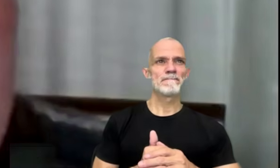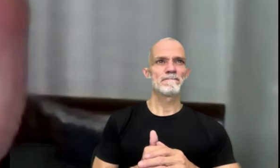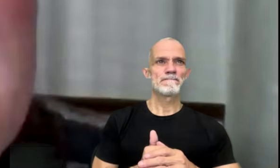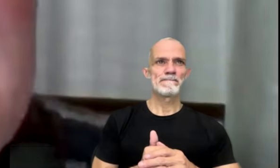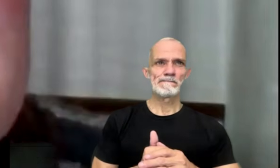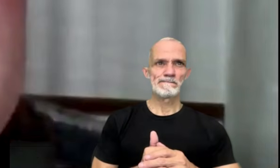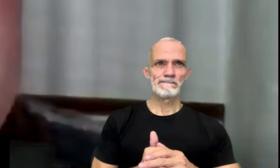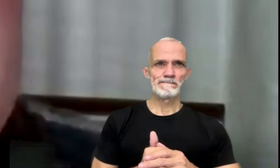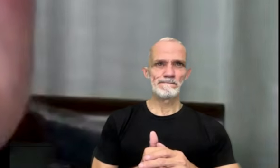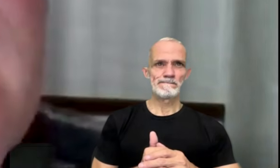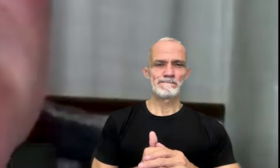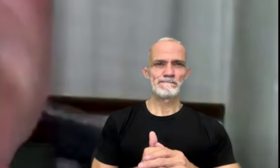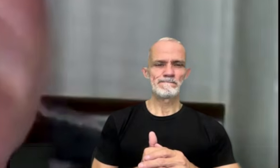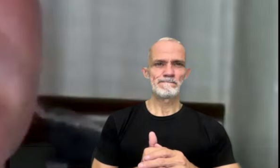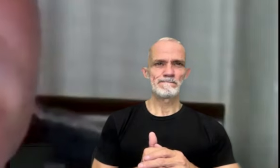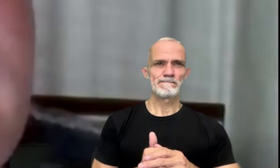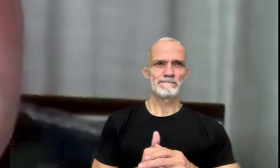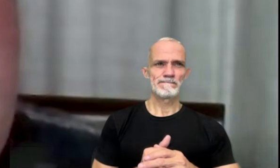va.